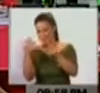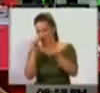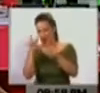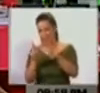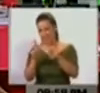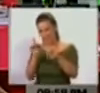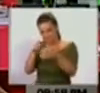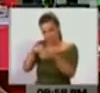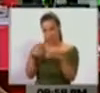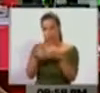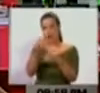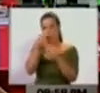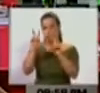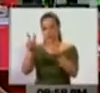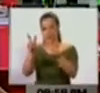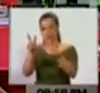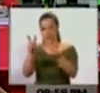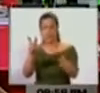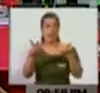momento.